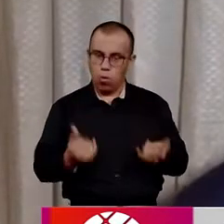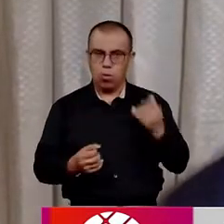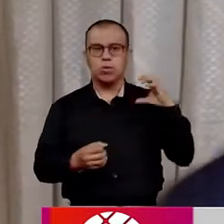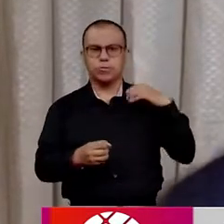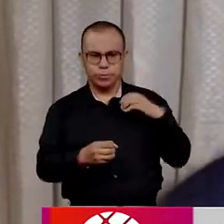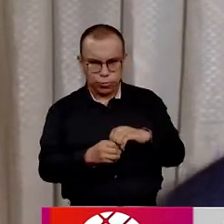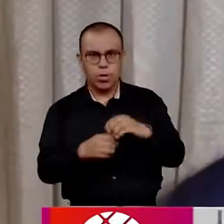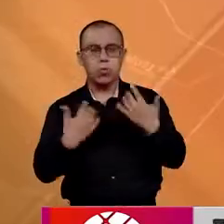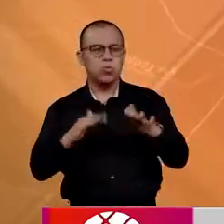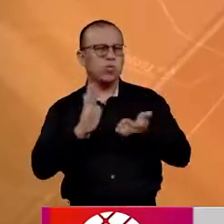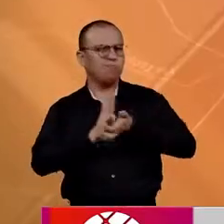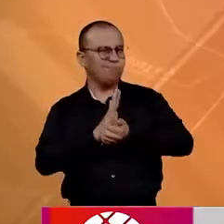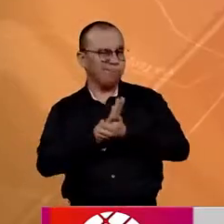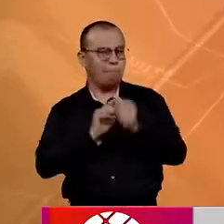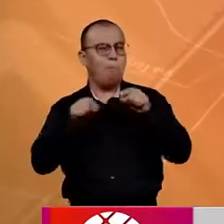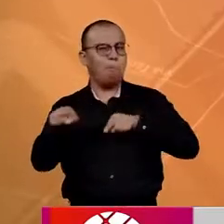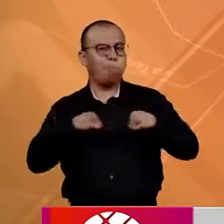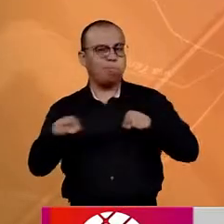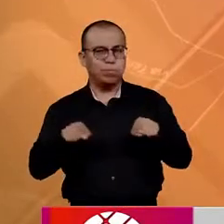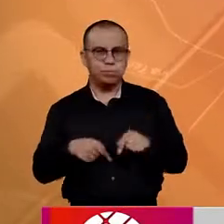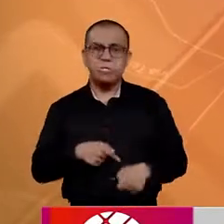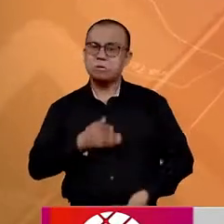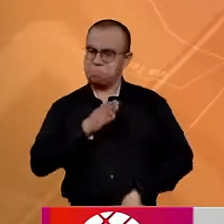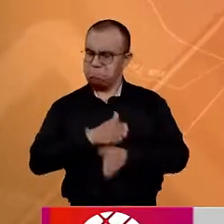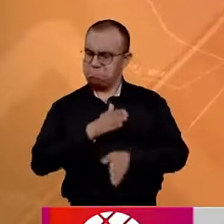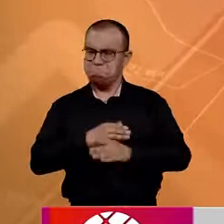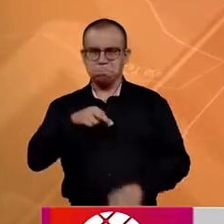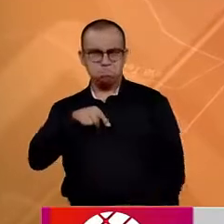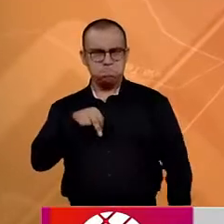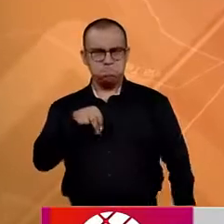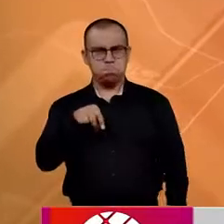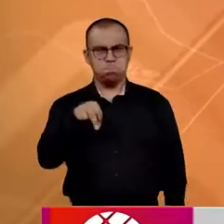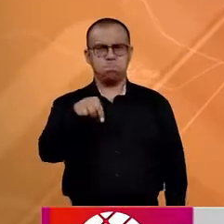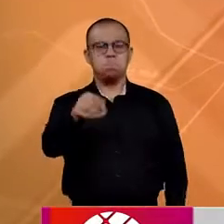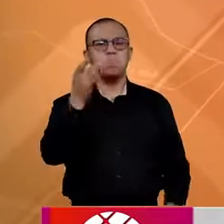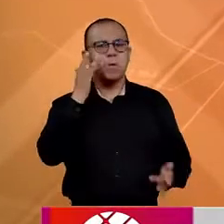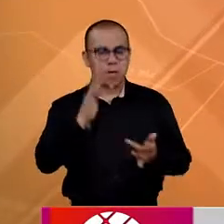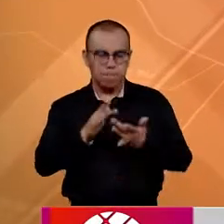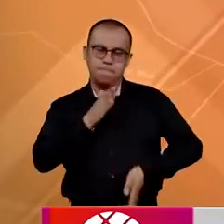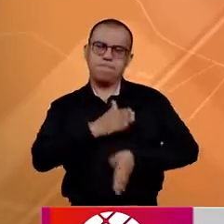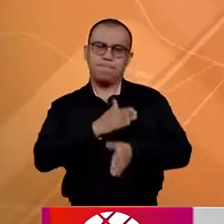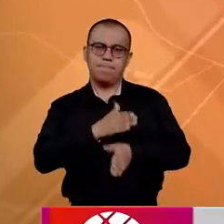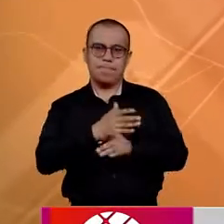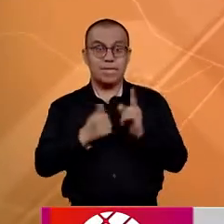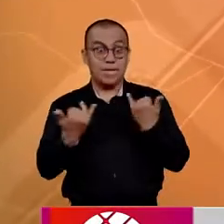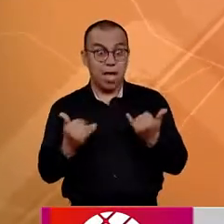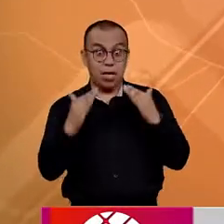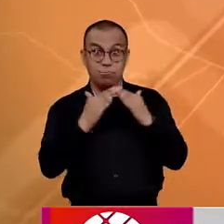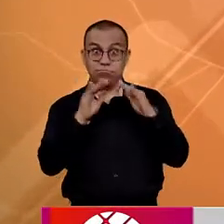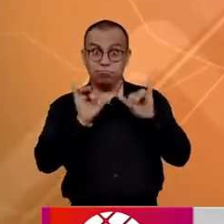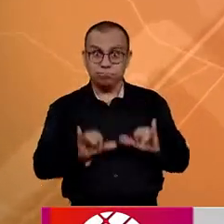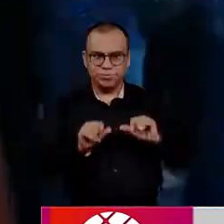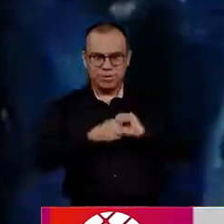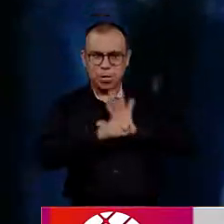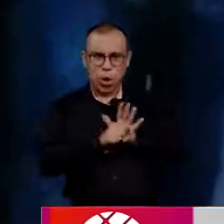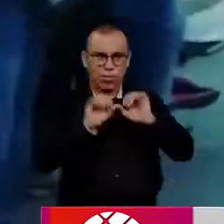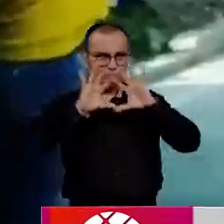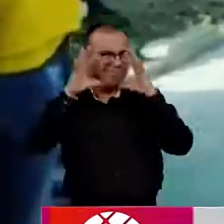tiene mucho talento. Jorge mantiene el paso firme hacia las competencias que se vienen después de superada la crisis sanitaria